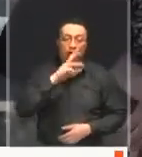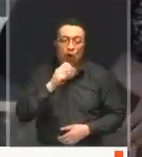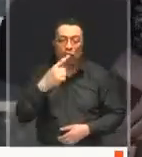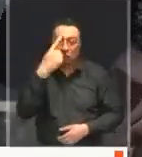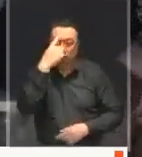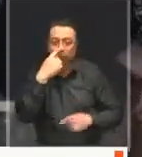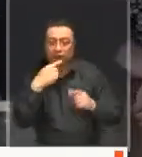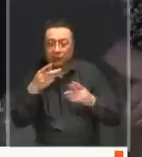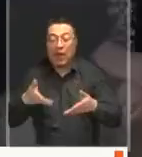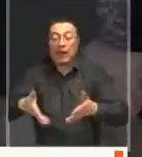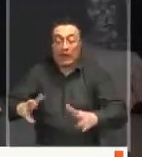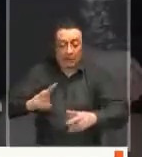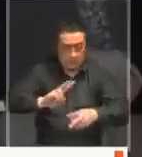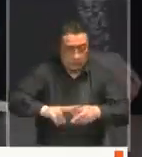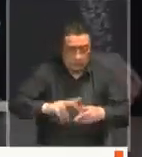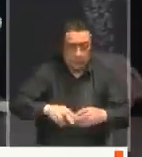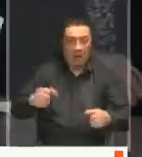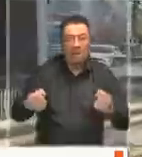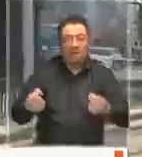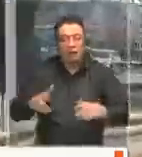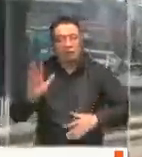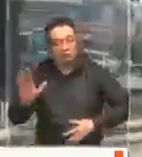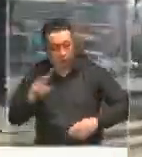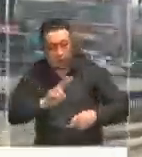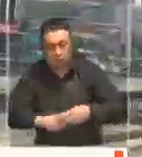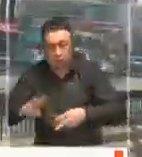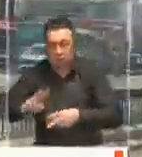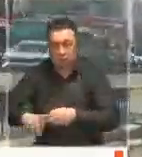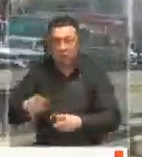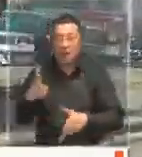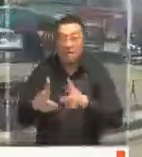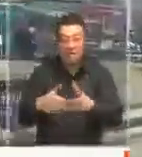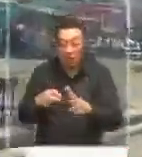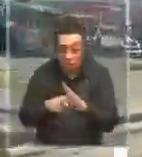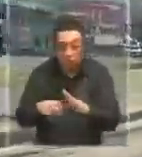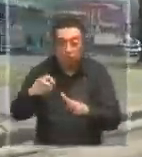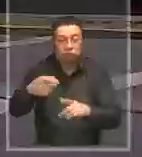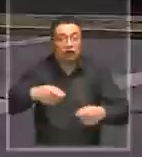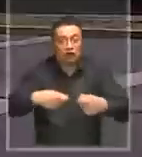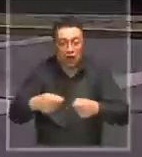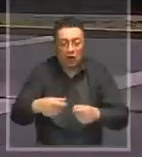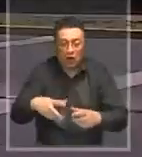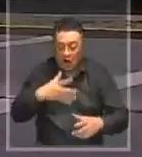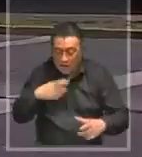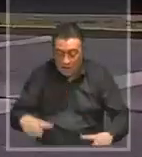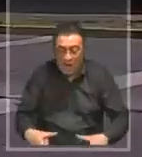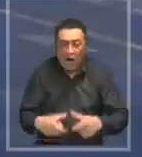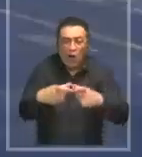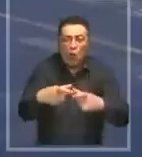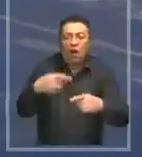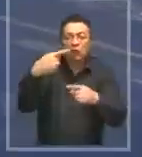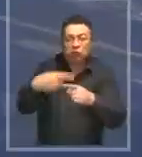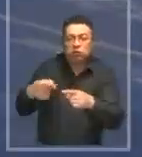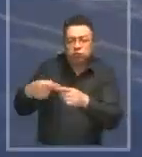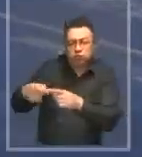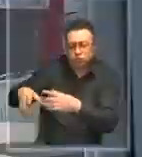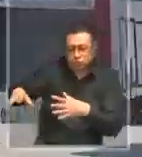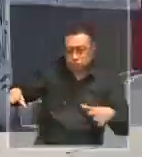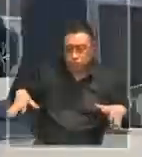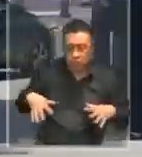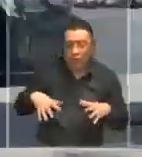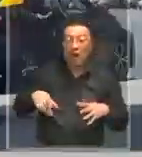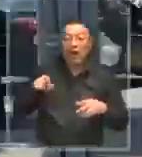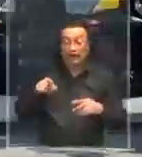aceras, recuperación de paraderos, etc. Salidas de metro, kioscos, grifos y una gran cantidad de mobiliario urbano.